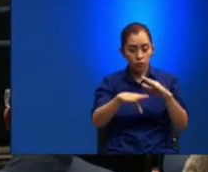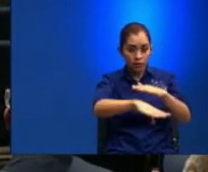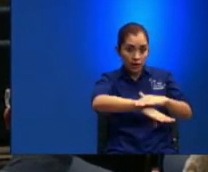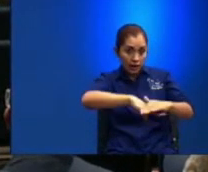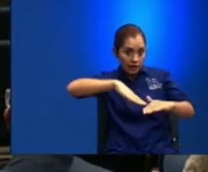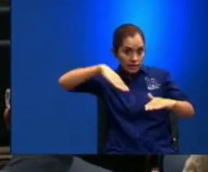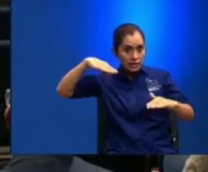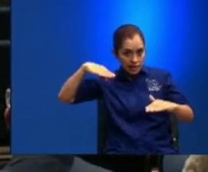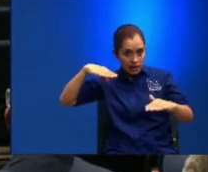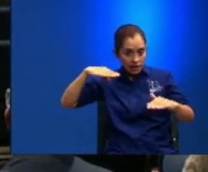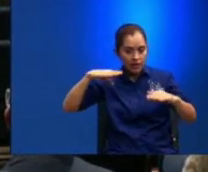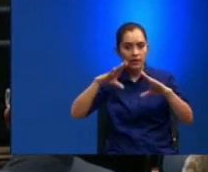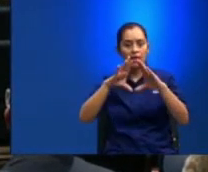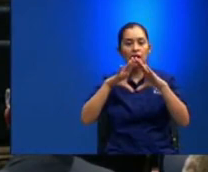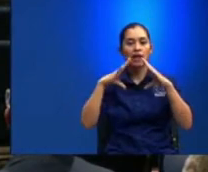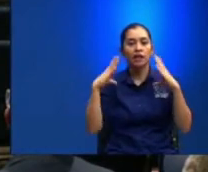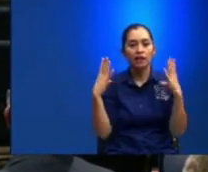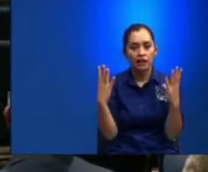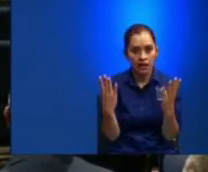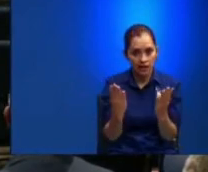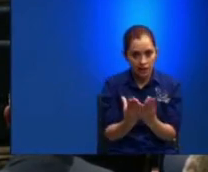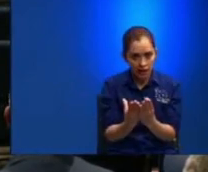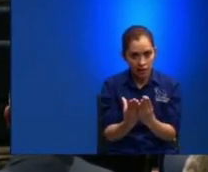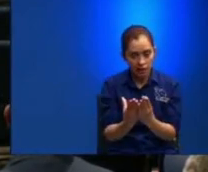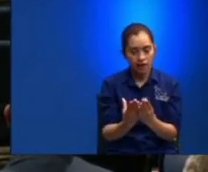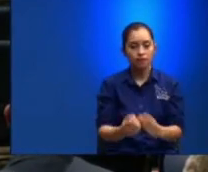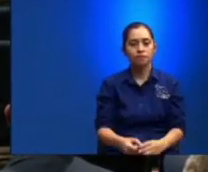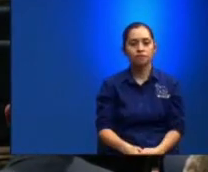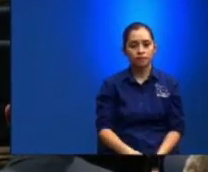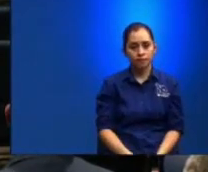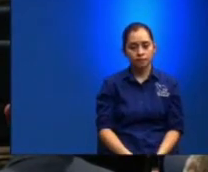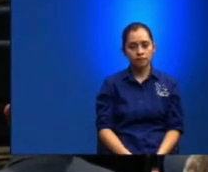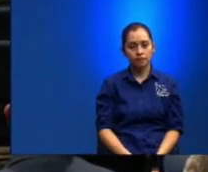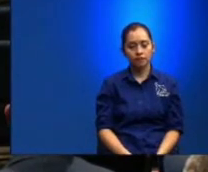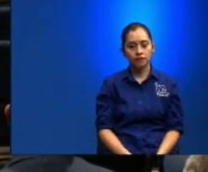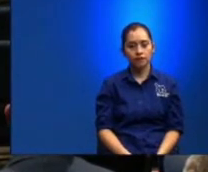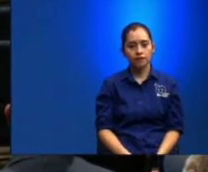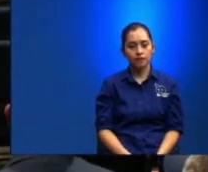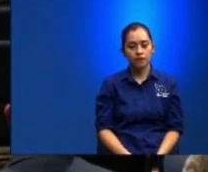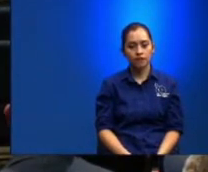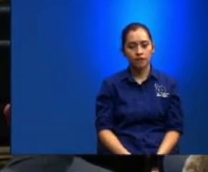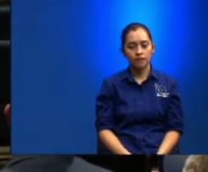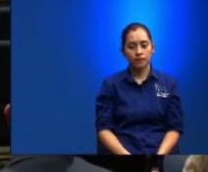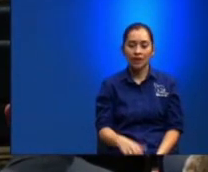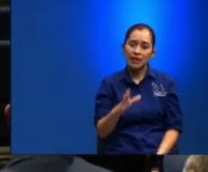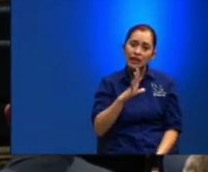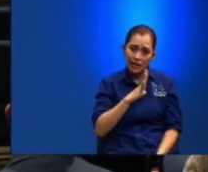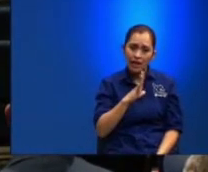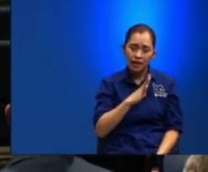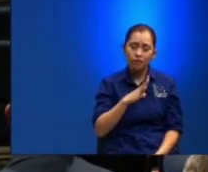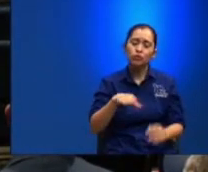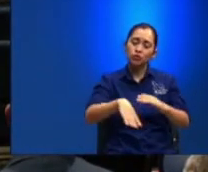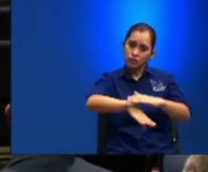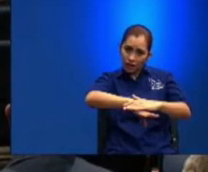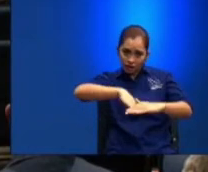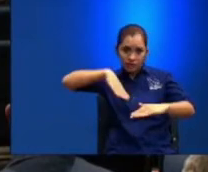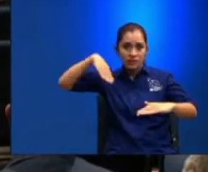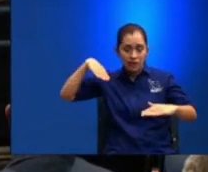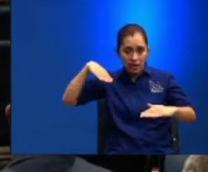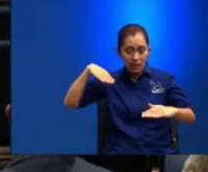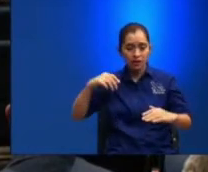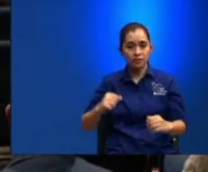tierra verdad la salida de la tierra tenemos que salir tenemos que salir